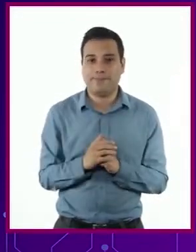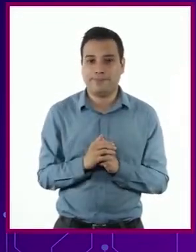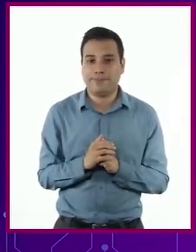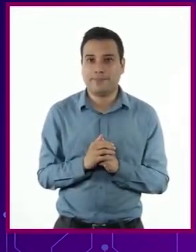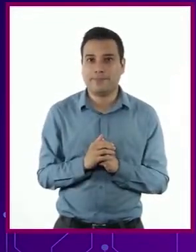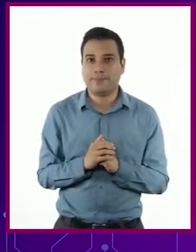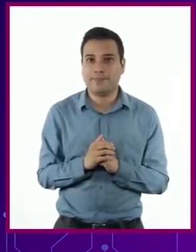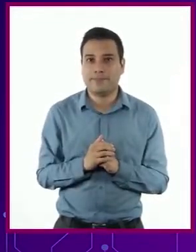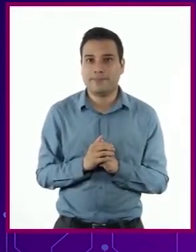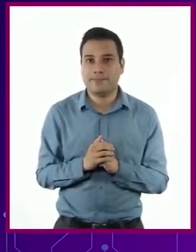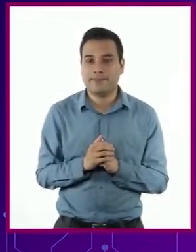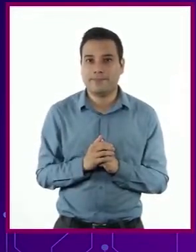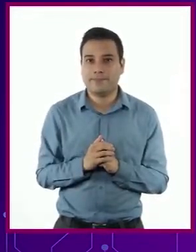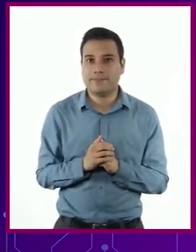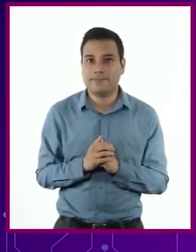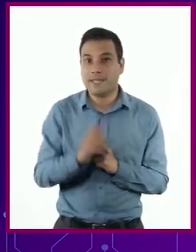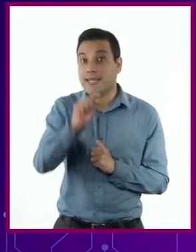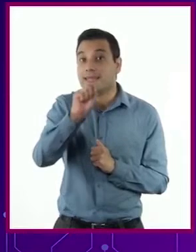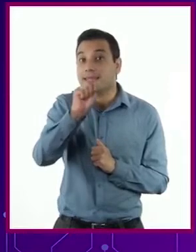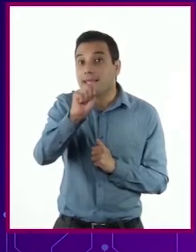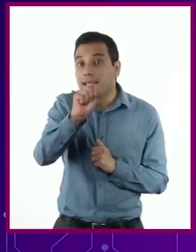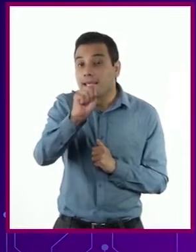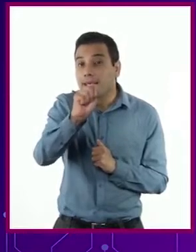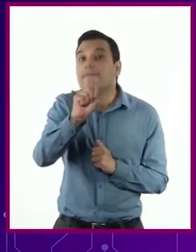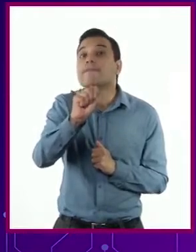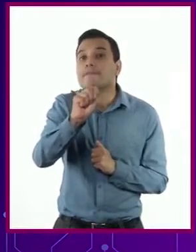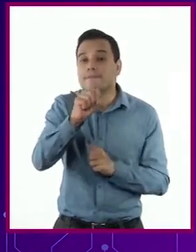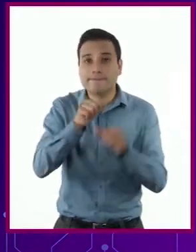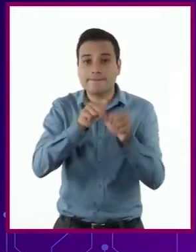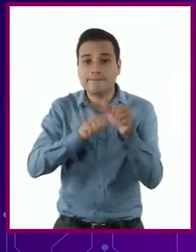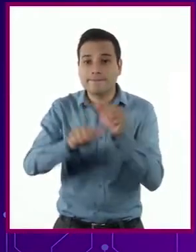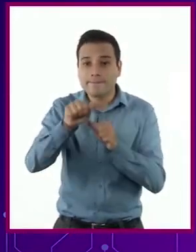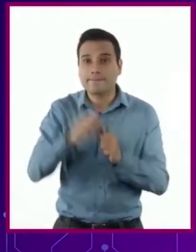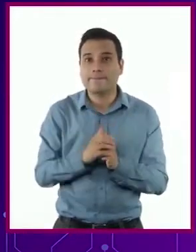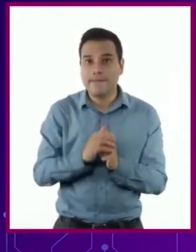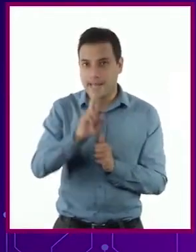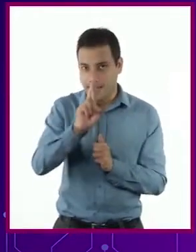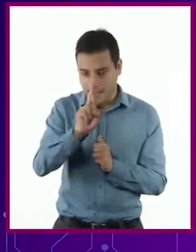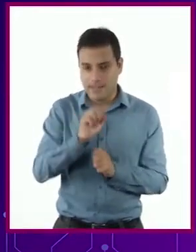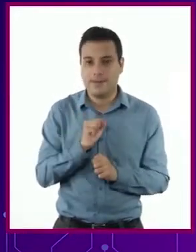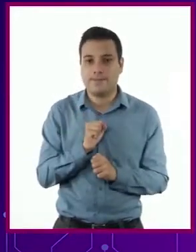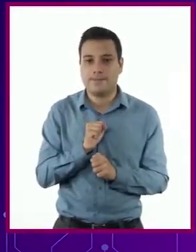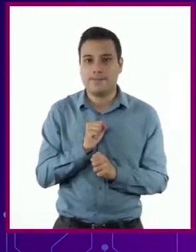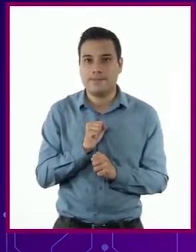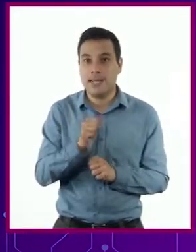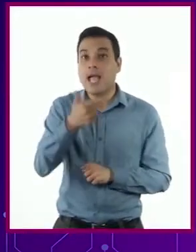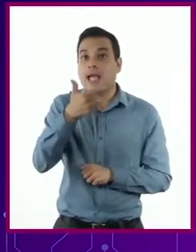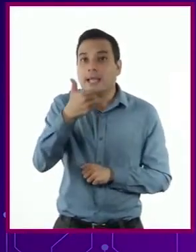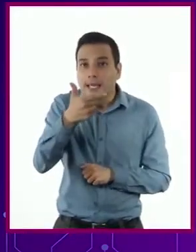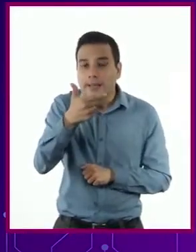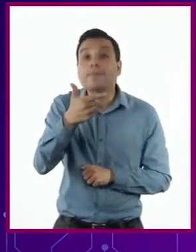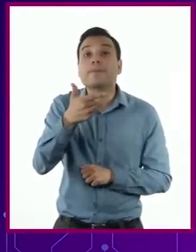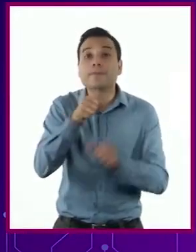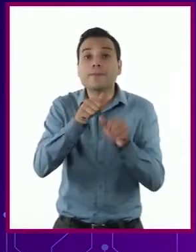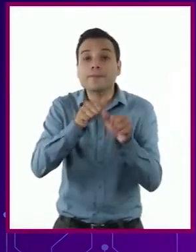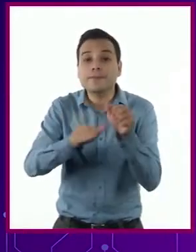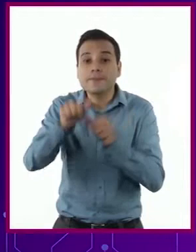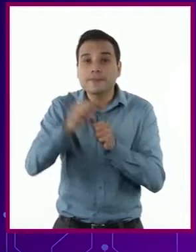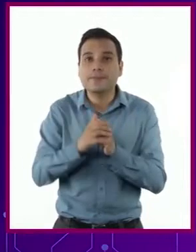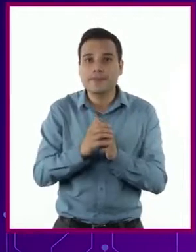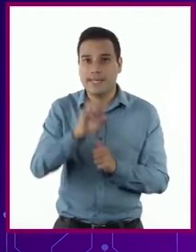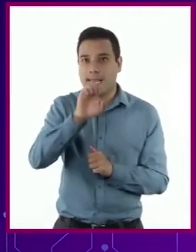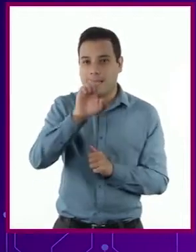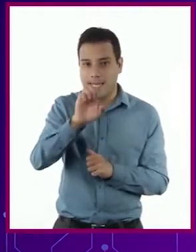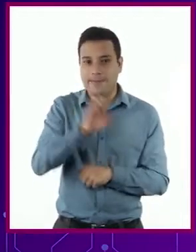P. La letra T se convierte en la letra R. La letra G ya se sabe